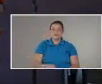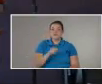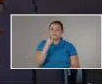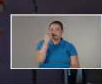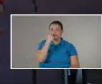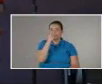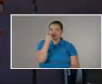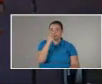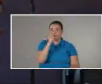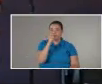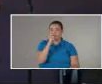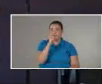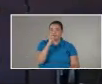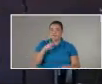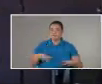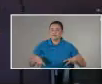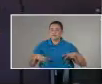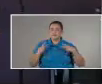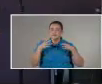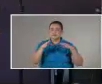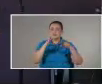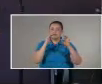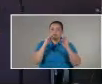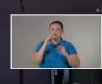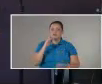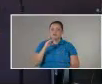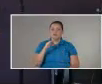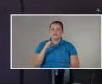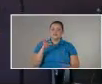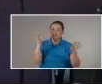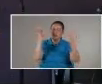o los hombres enfrentamos algún tipo de duelo.